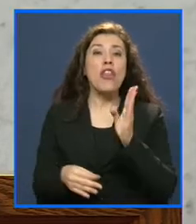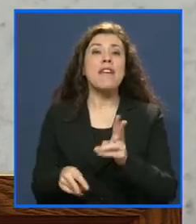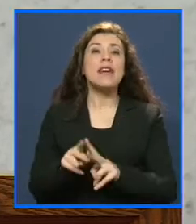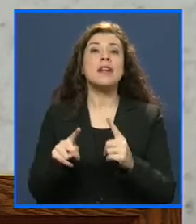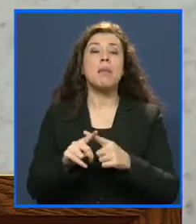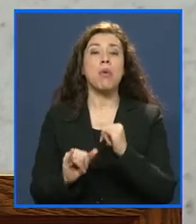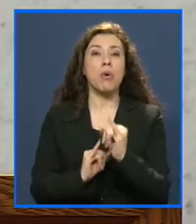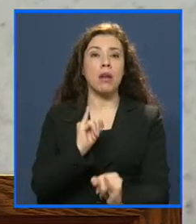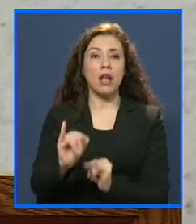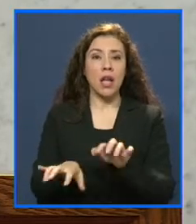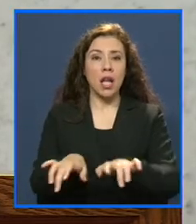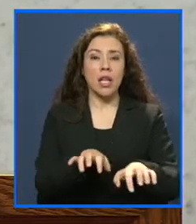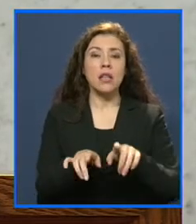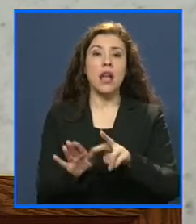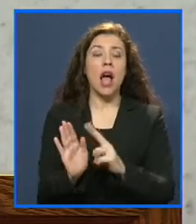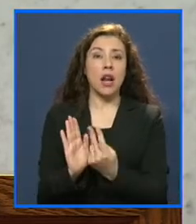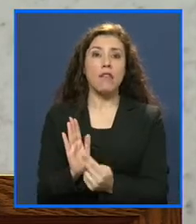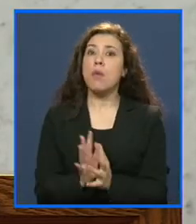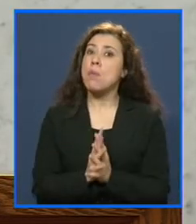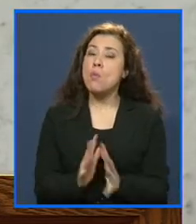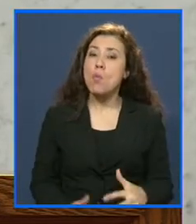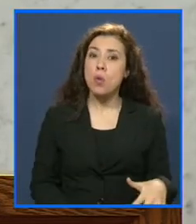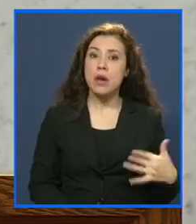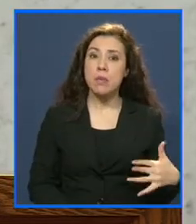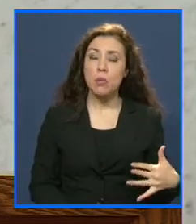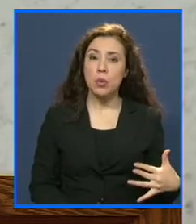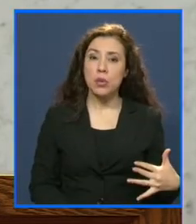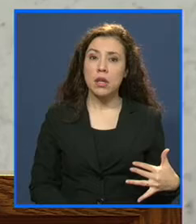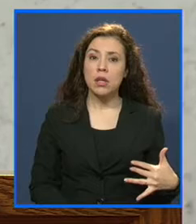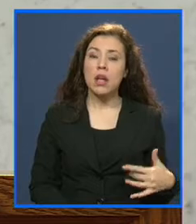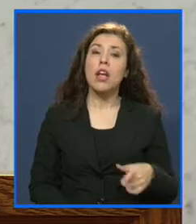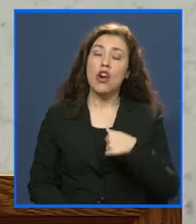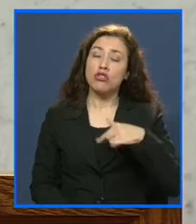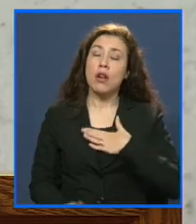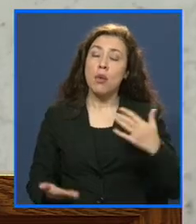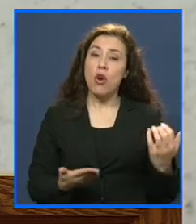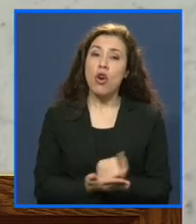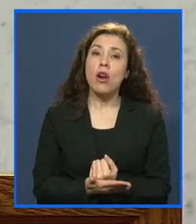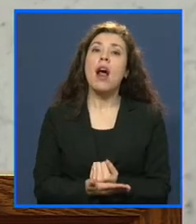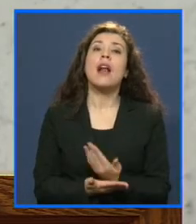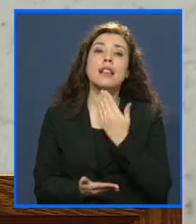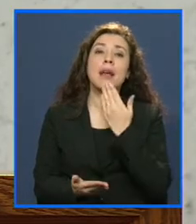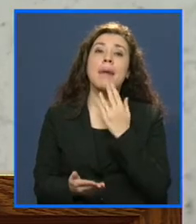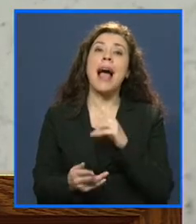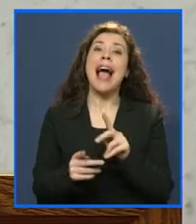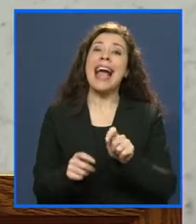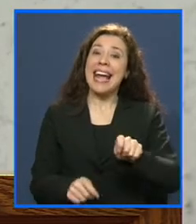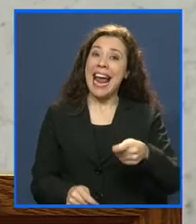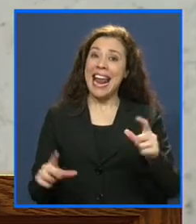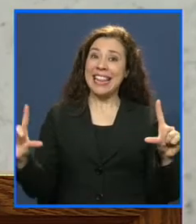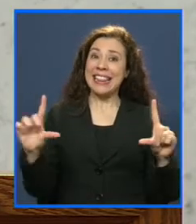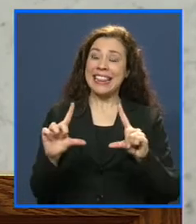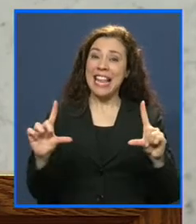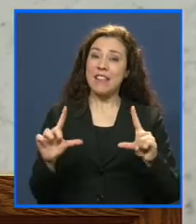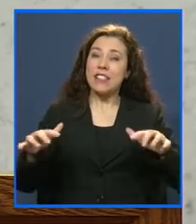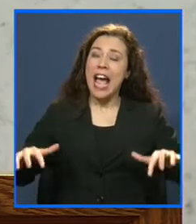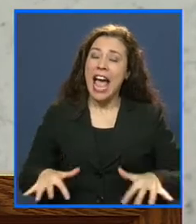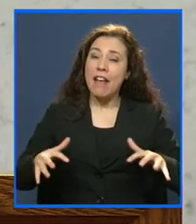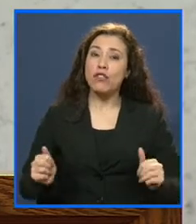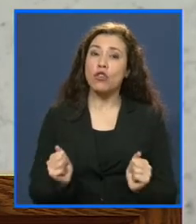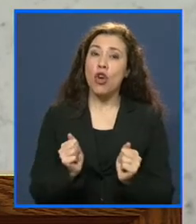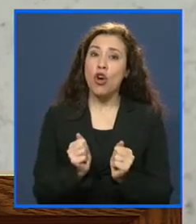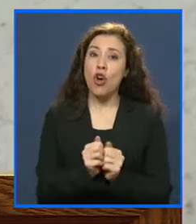electrónica una reforma muy trascendente que nos hemos propuesto es hacer de nuestro canal de televisión en un esfuerzo conjunto